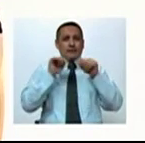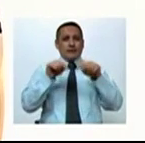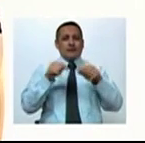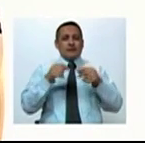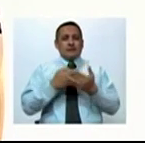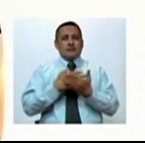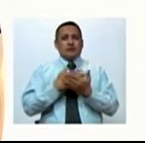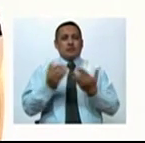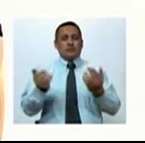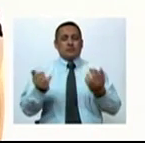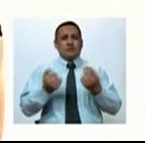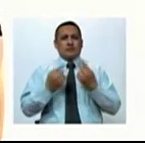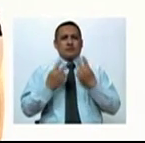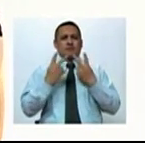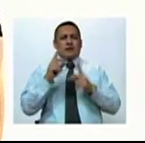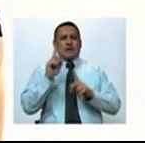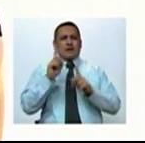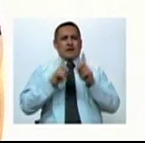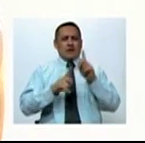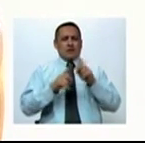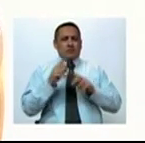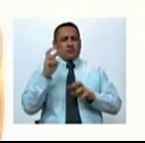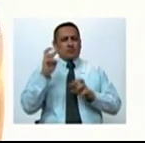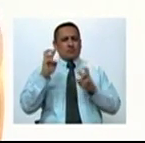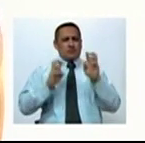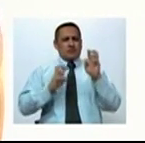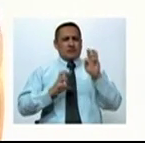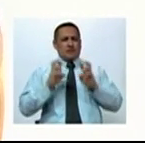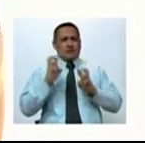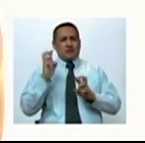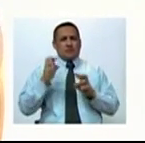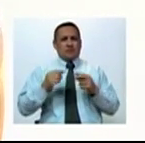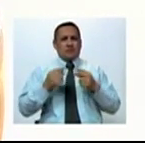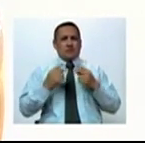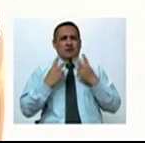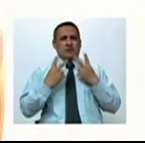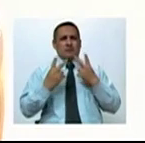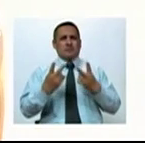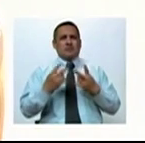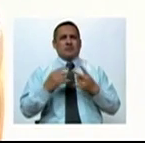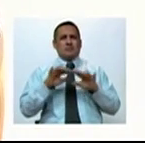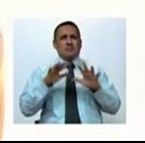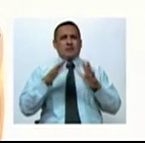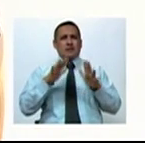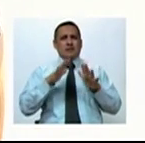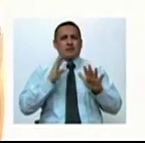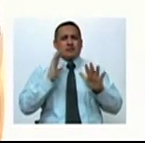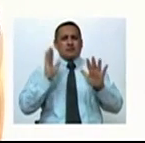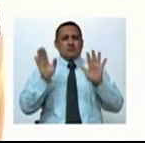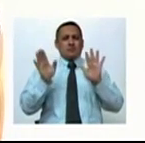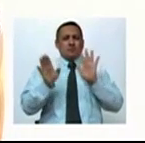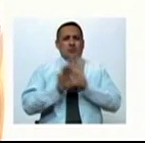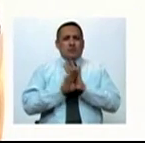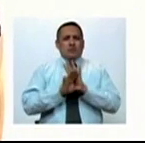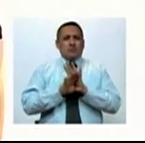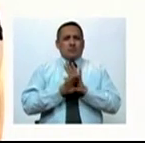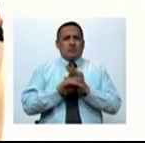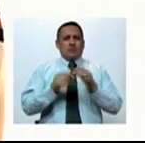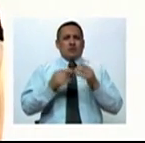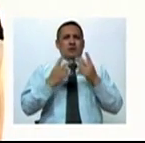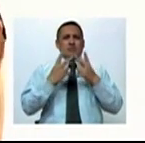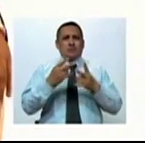en este caso hay algo extraño, hay una aparente